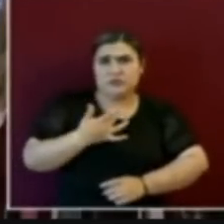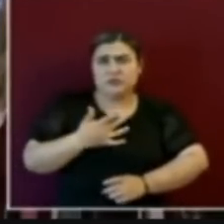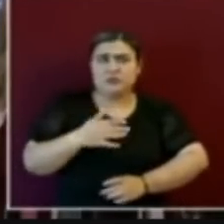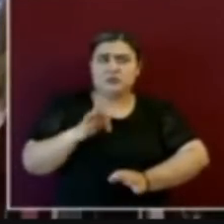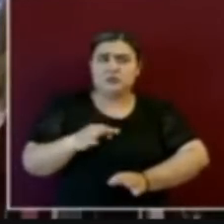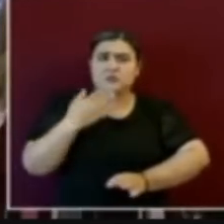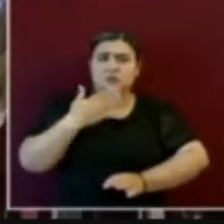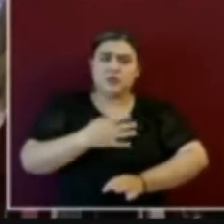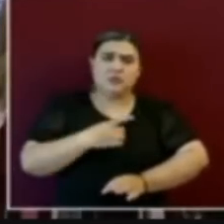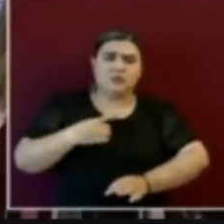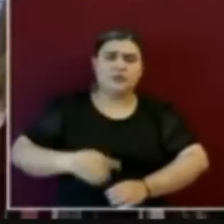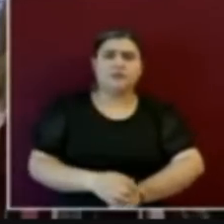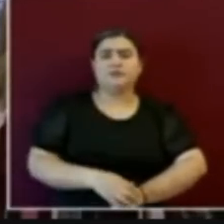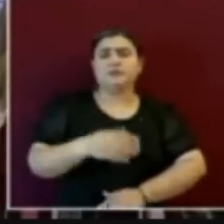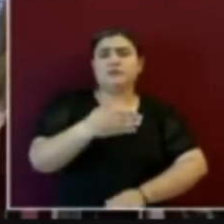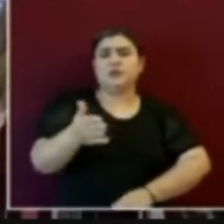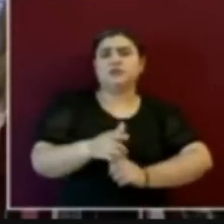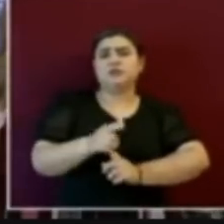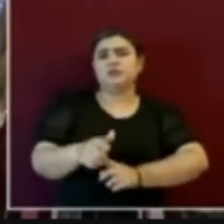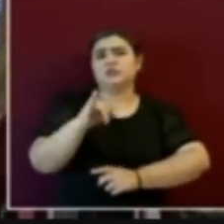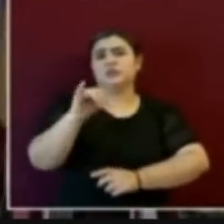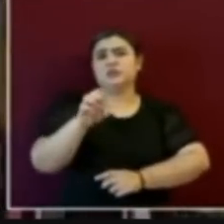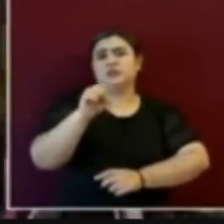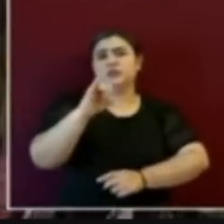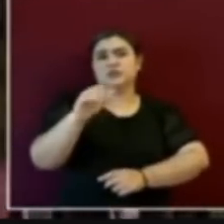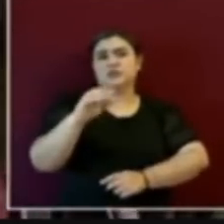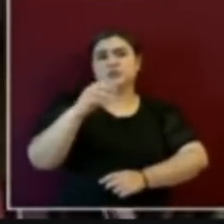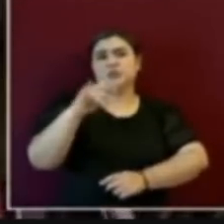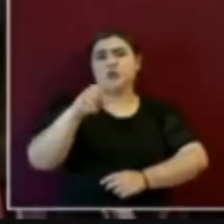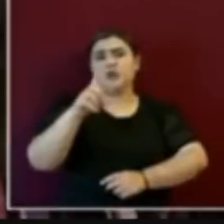sentido. Pasamos con Jessica Ojeda, del Imparcial.